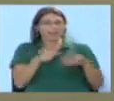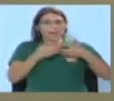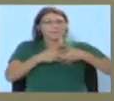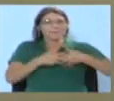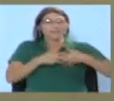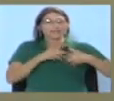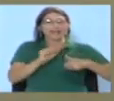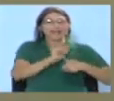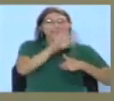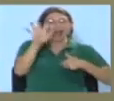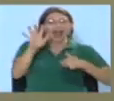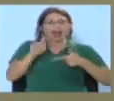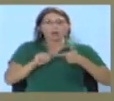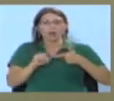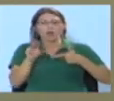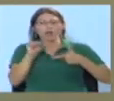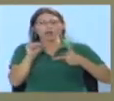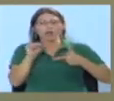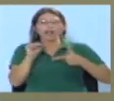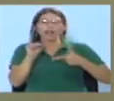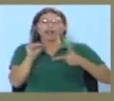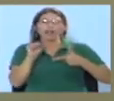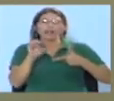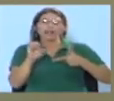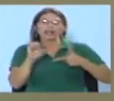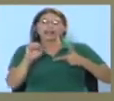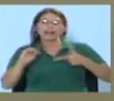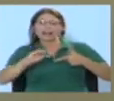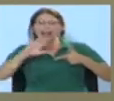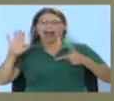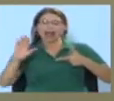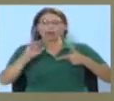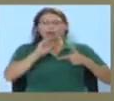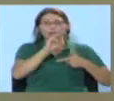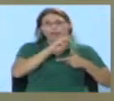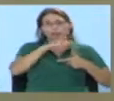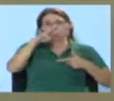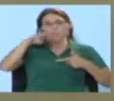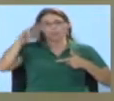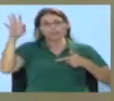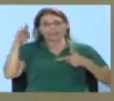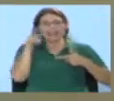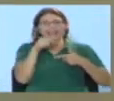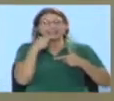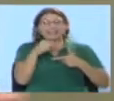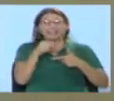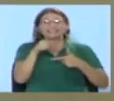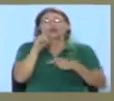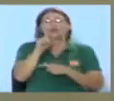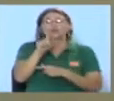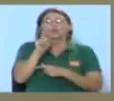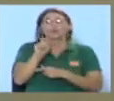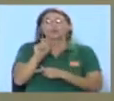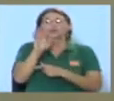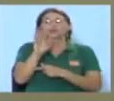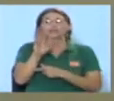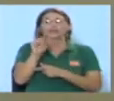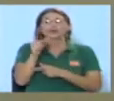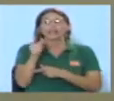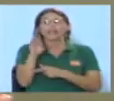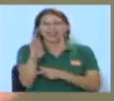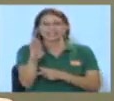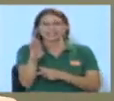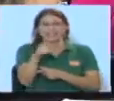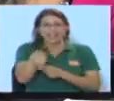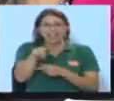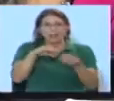le indican que el consumo promedio de noviembre del 2013 de sus usuarios fue 1.5 gigas. Eso quiere decir